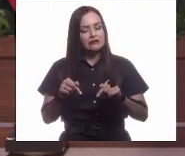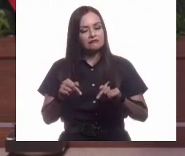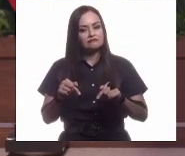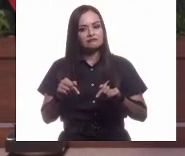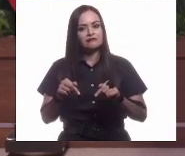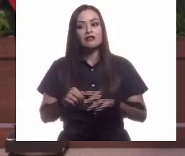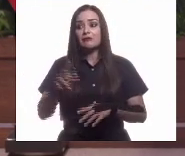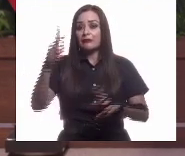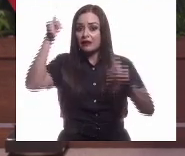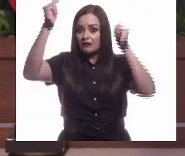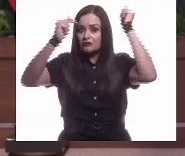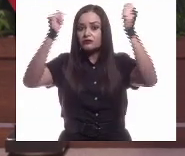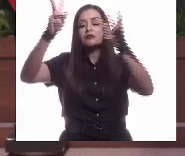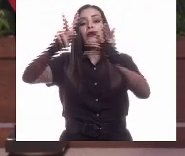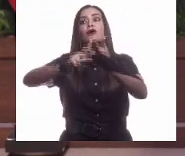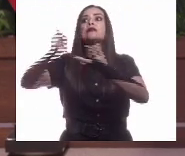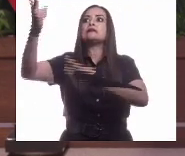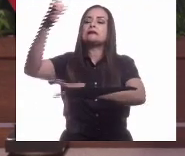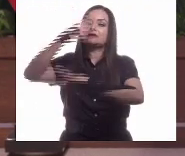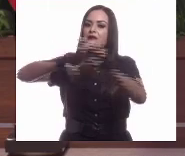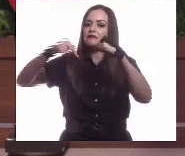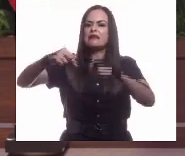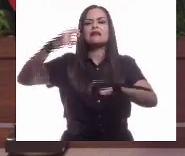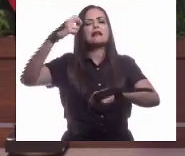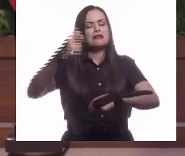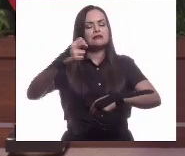ellos regresar siempre. Eso es lo que queremos.